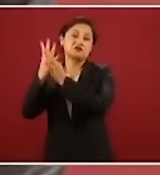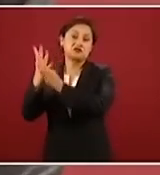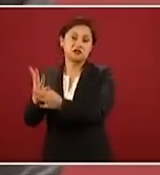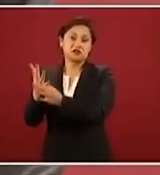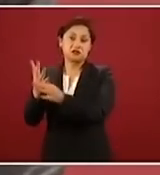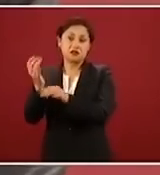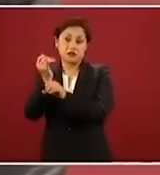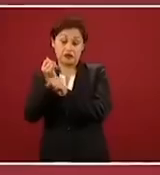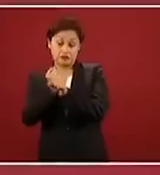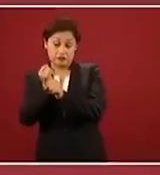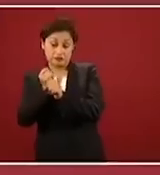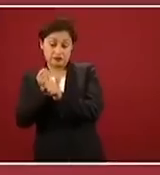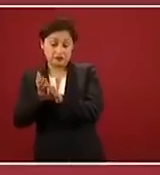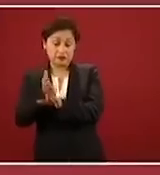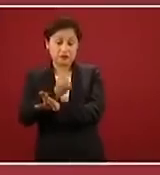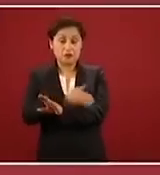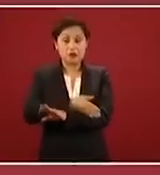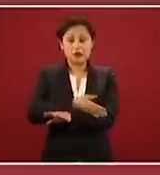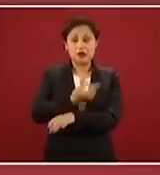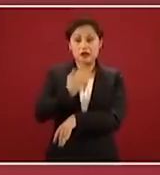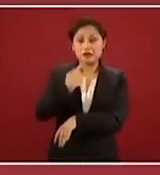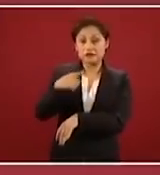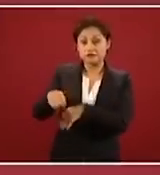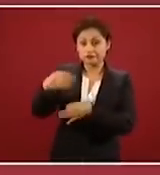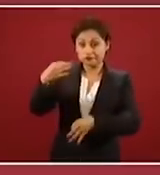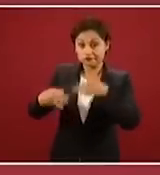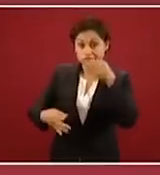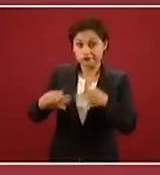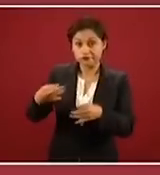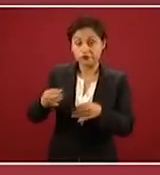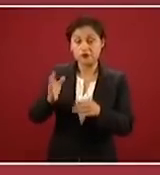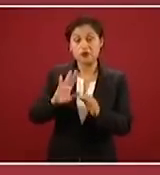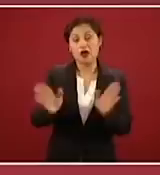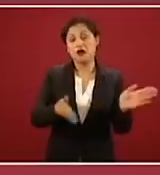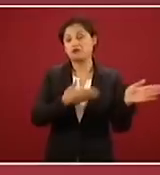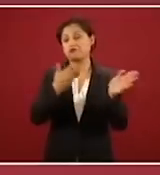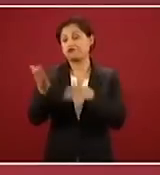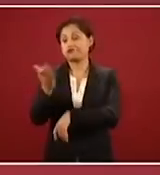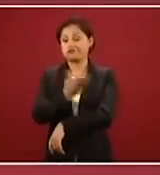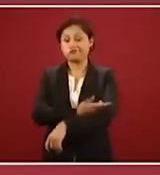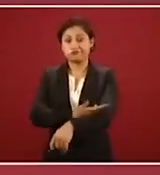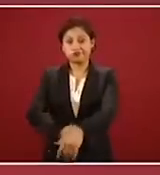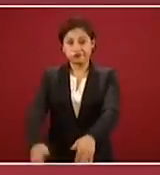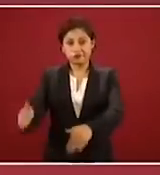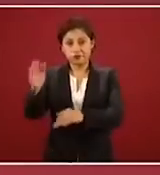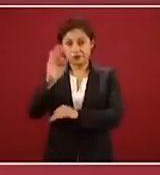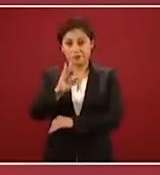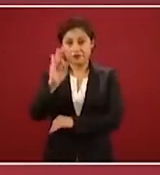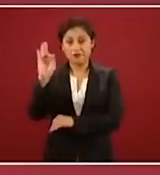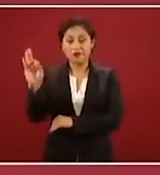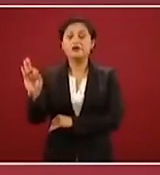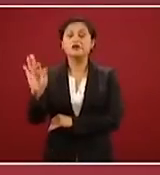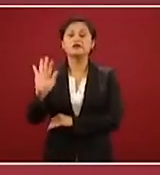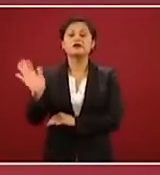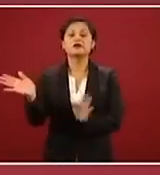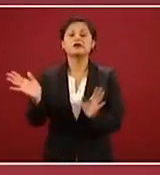cuando no creo que sea de esa manera, pero ya corresponde a la fiscalía